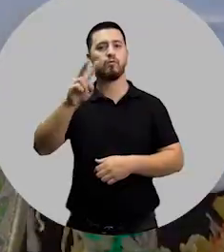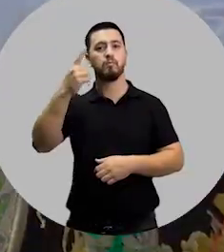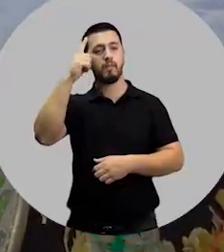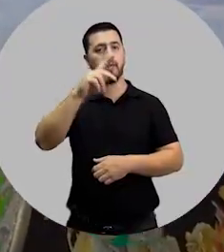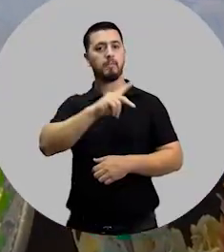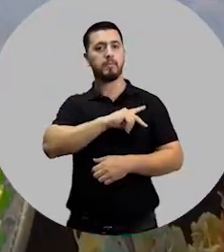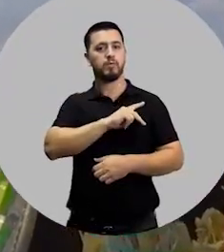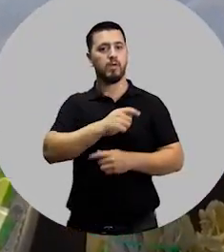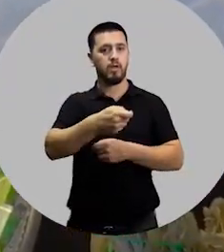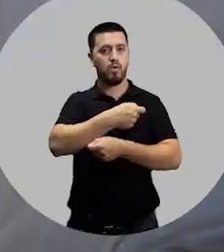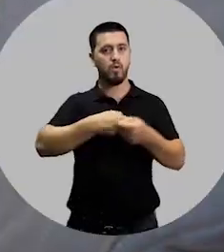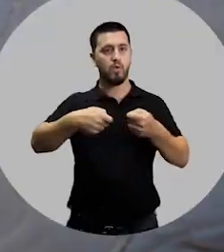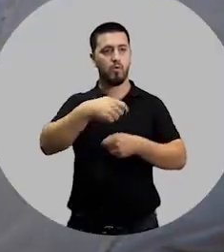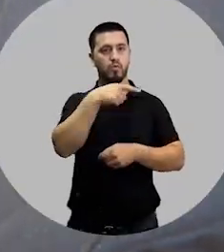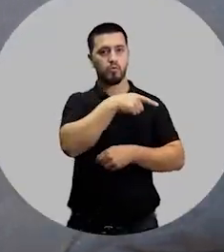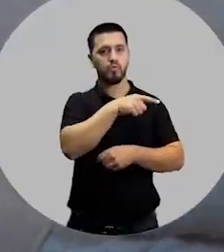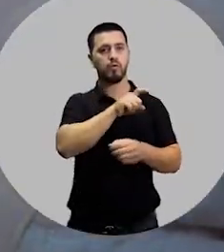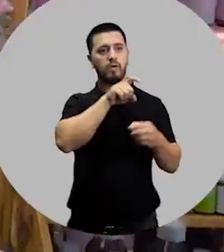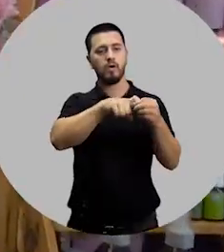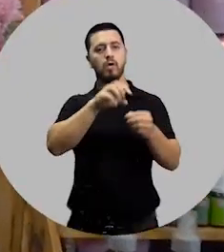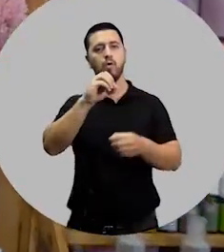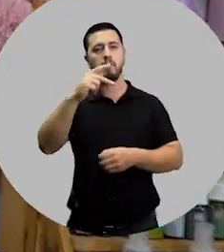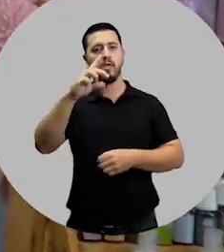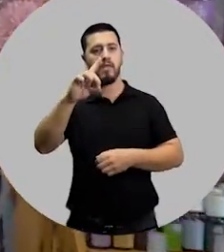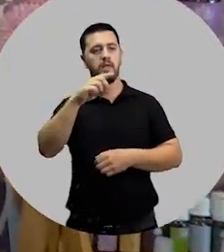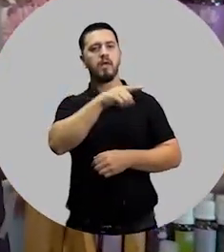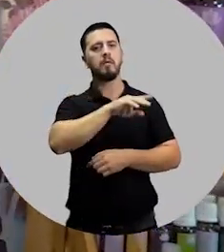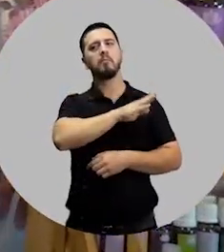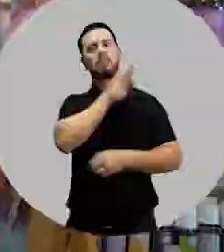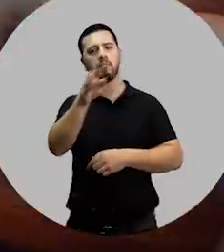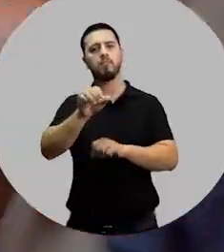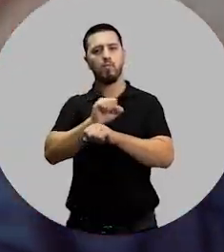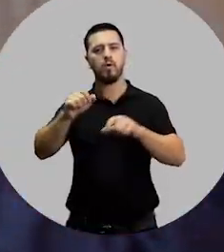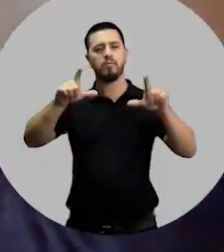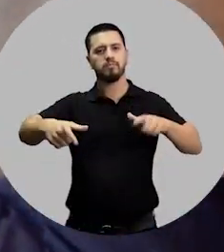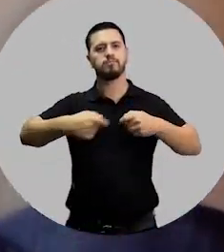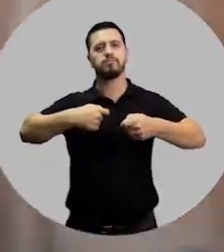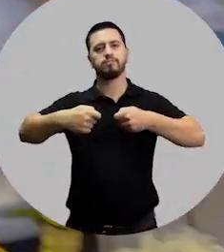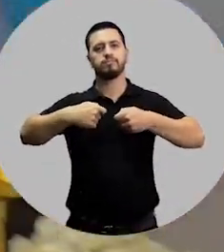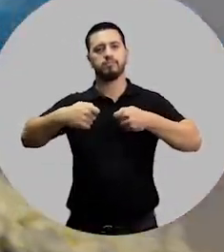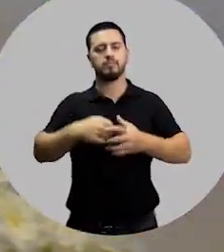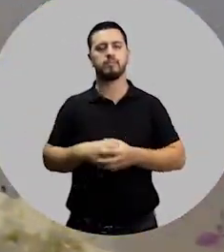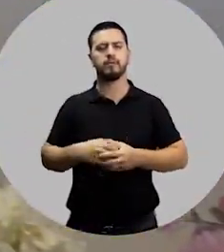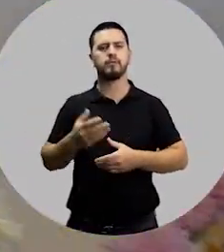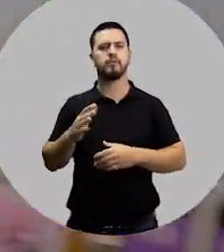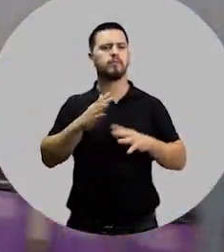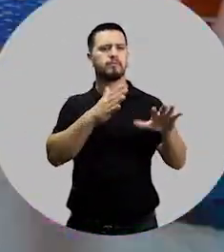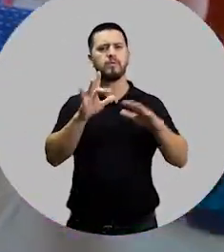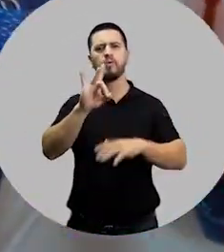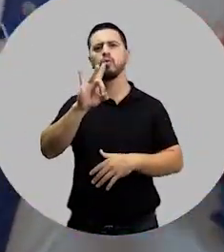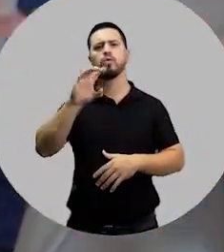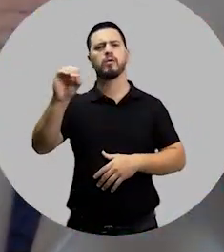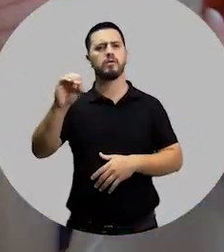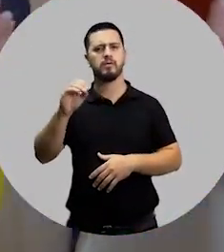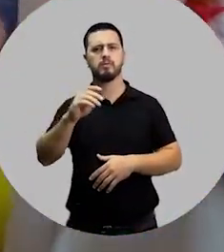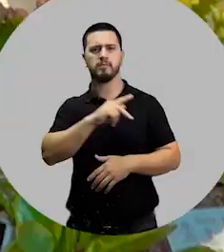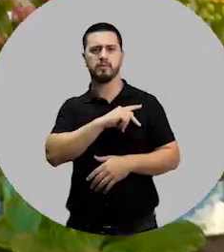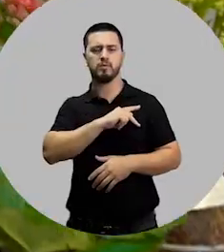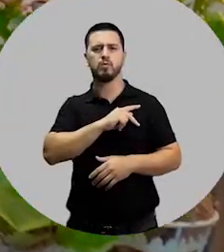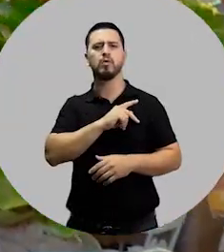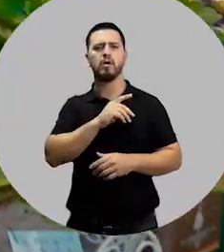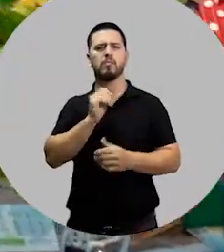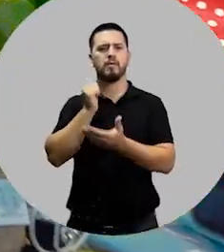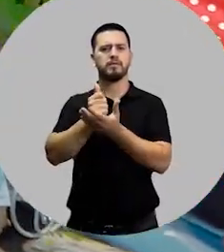impulsados por la OPD puedan mostrar y comercializar sus productos. Más de 80 feriantes participaron con resultados